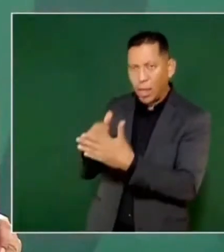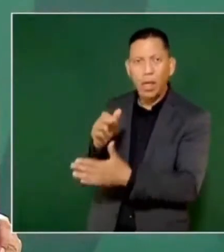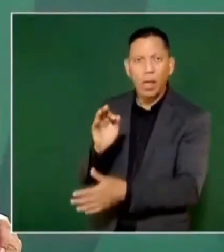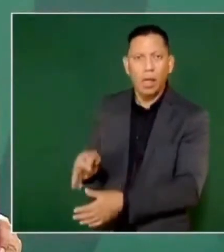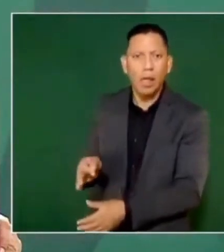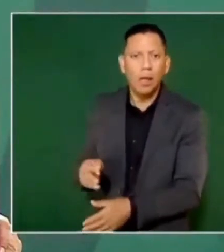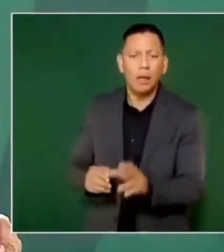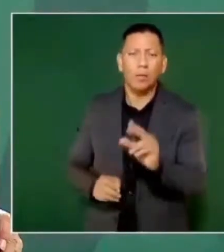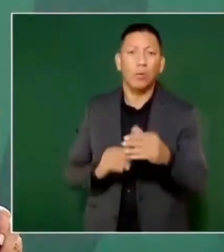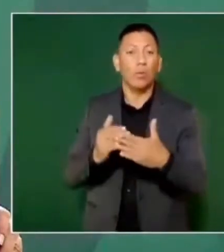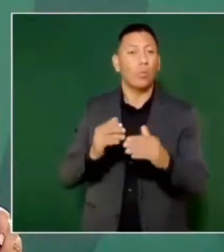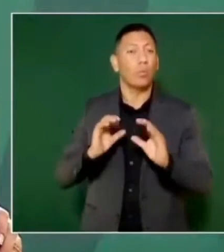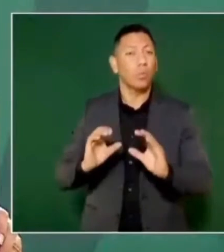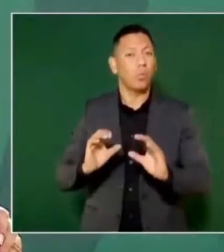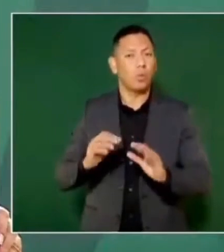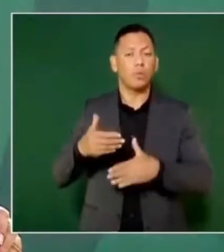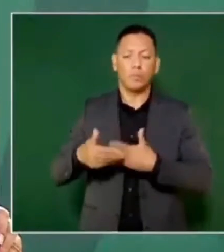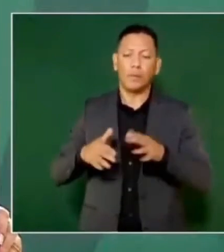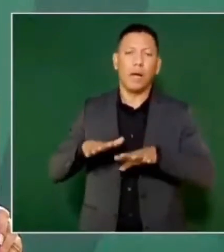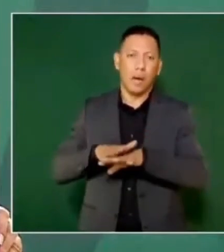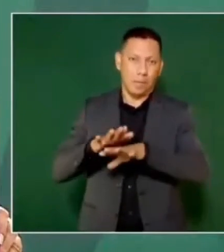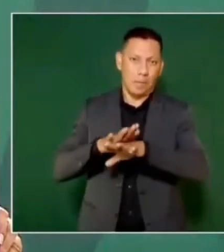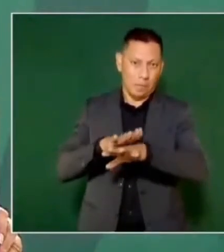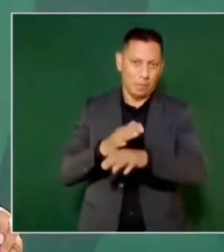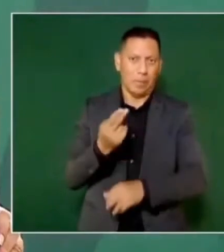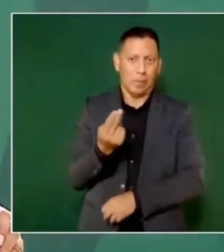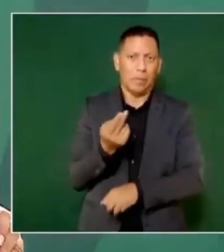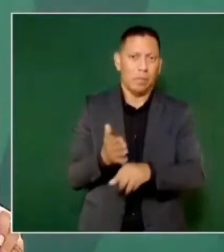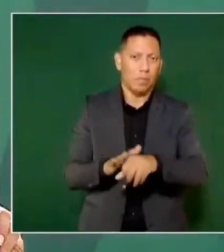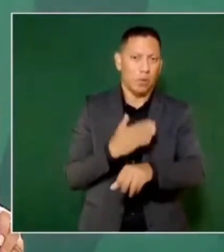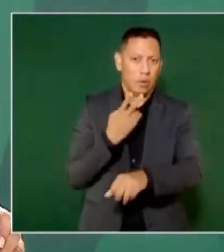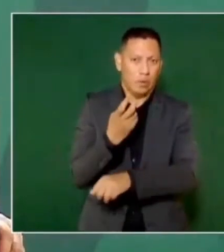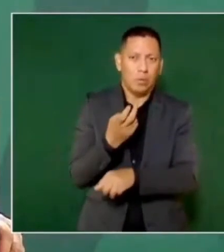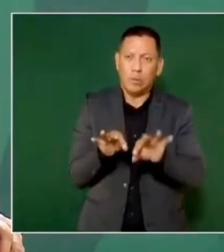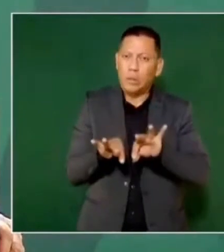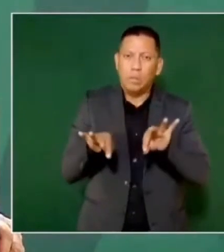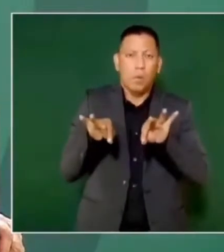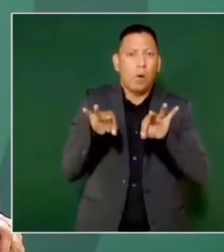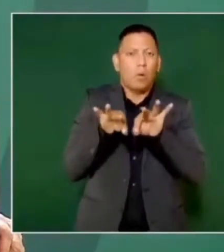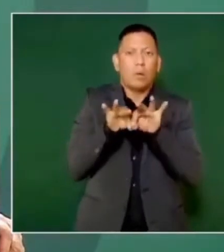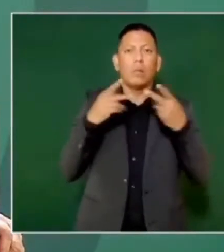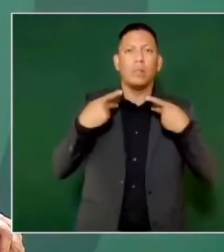Y esto tiene que ir cambiando. Por eso es muy importante la democracia,